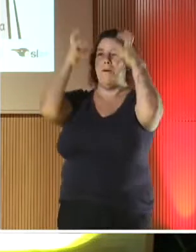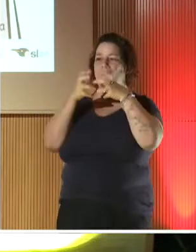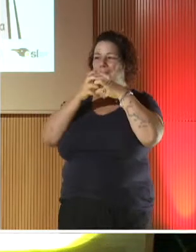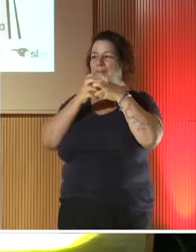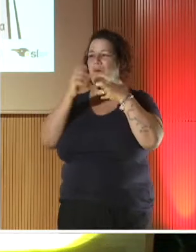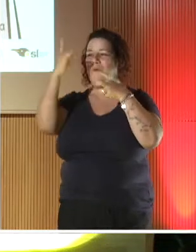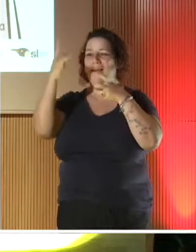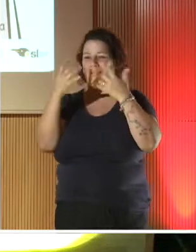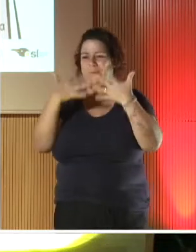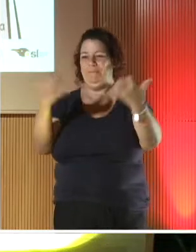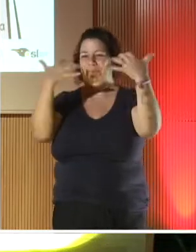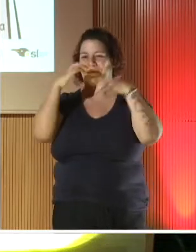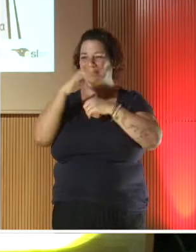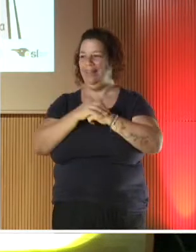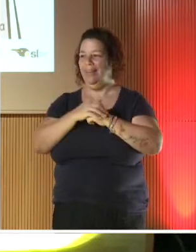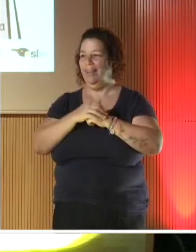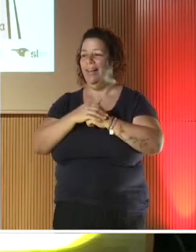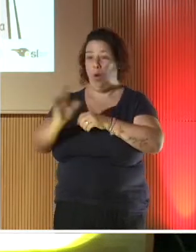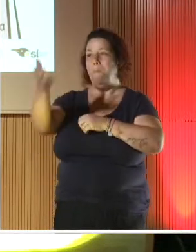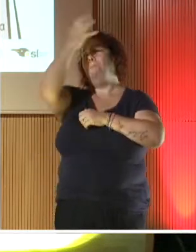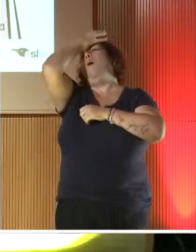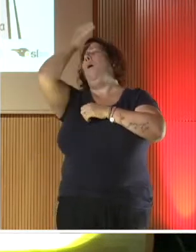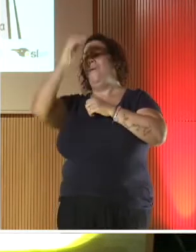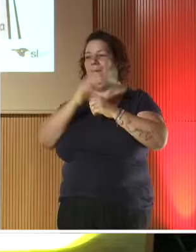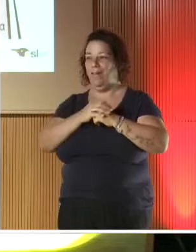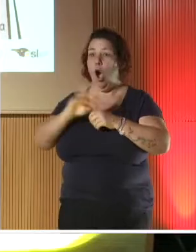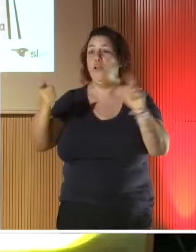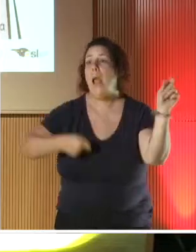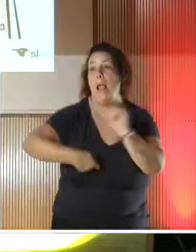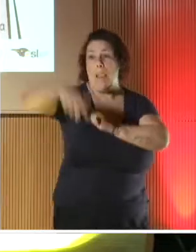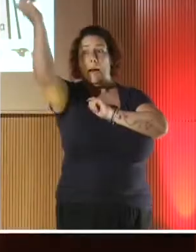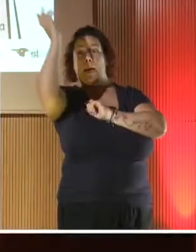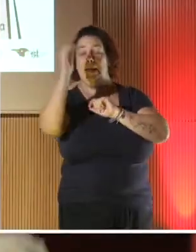venga. En toda la cabeza, ¿verdad? Si es que... Mira, otra por allí.